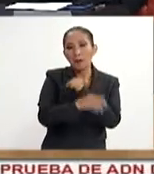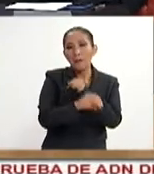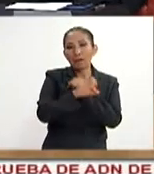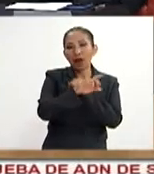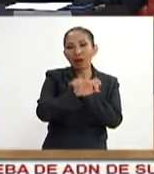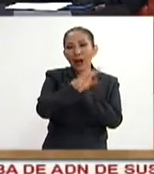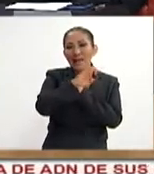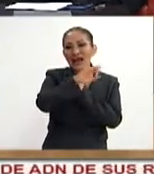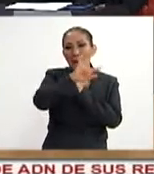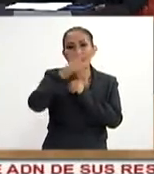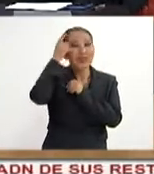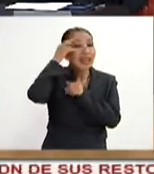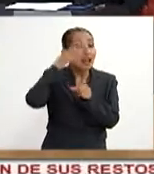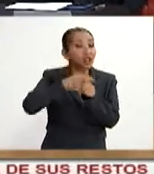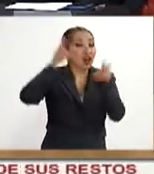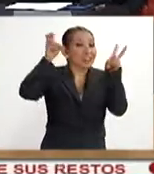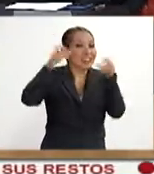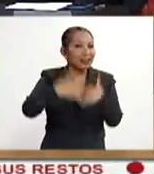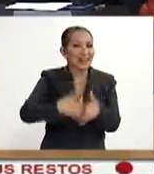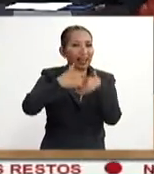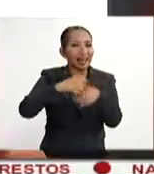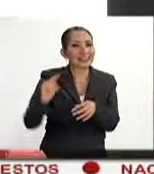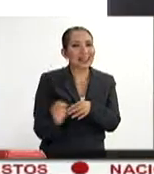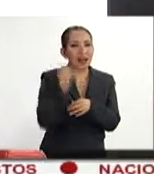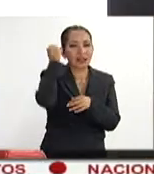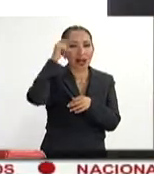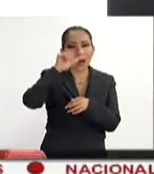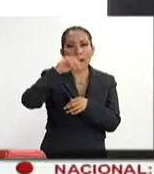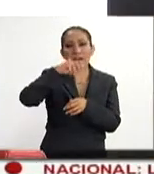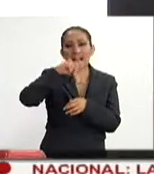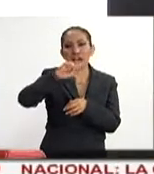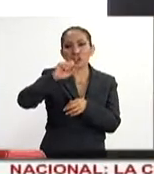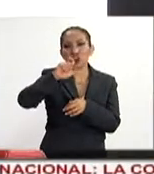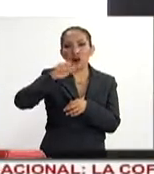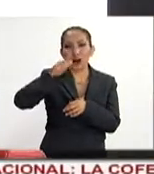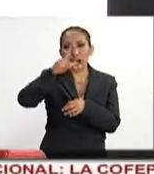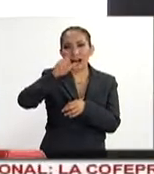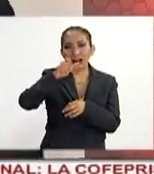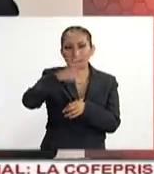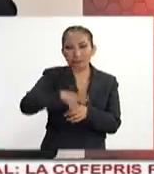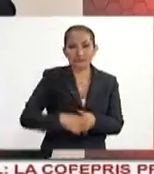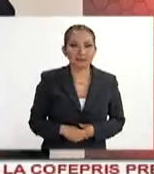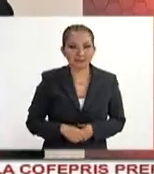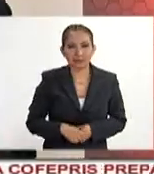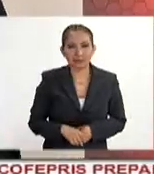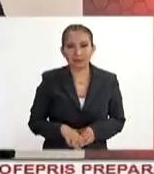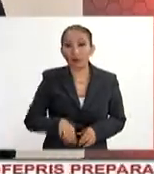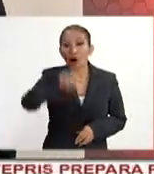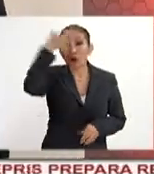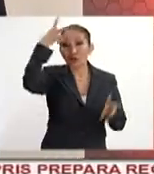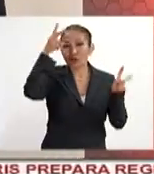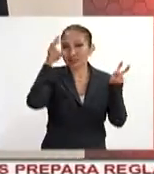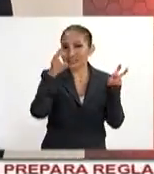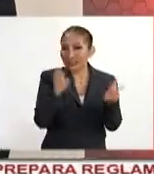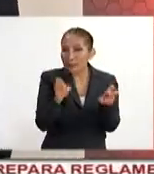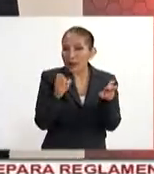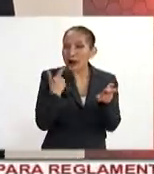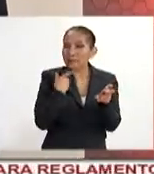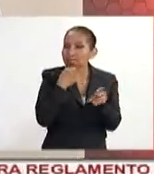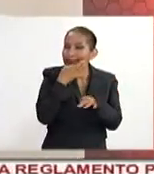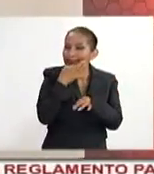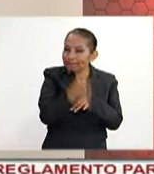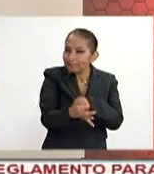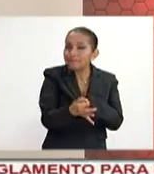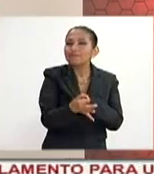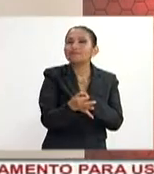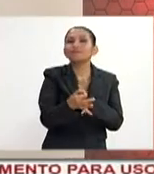Parra Castillo, director de Desarrollo Tecnológico de América Solar. Gracias. Muchas gracias. Gracias. Y en otros temas, déjenme